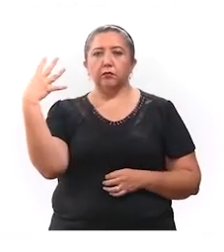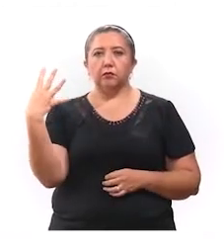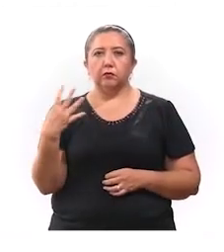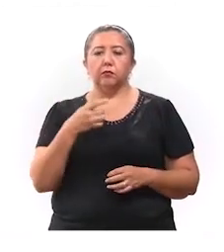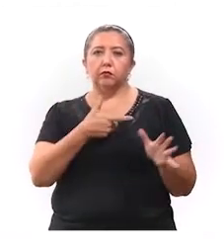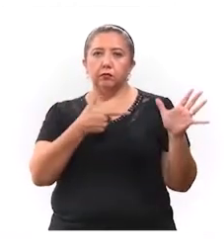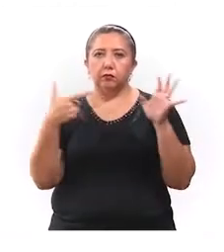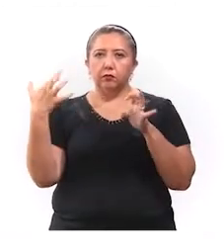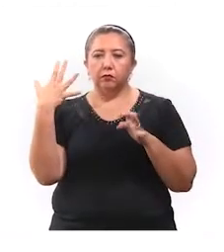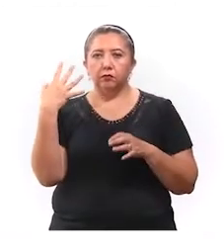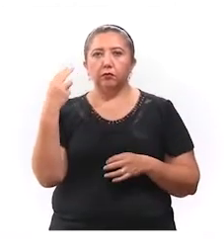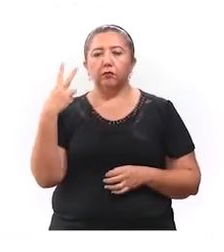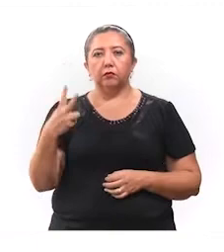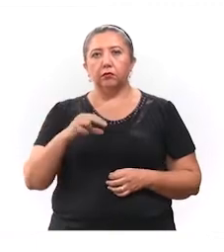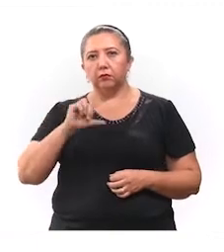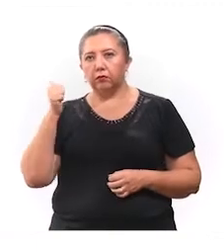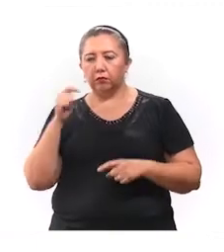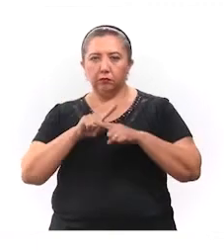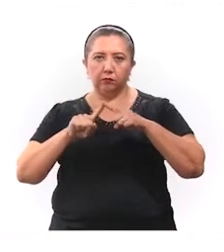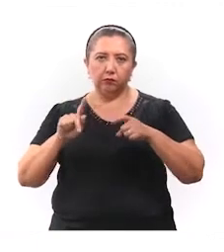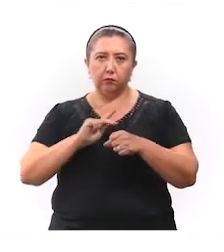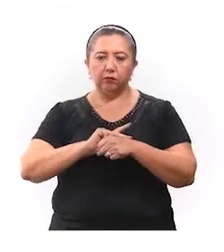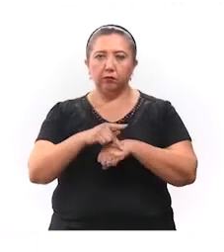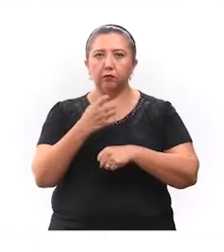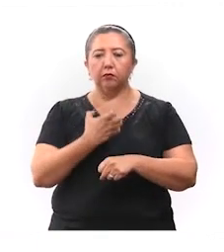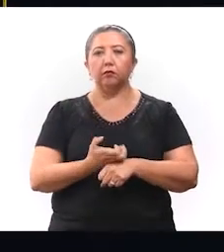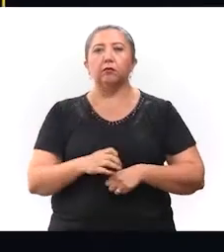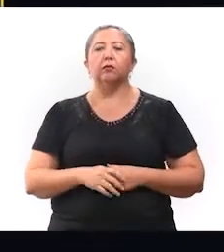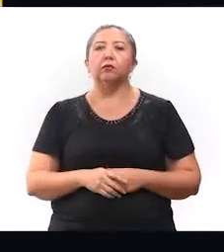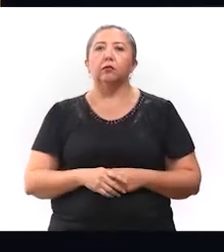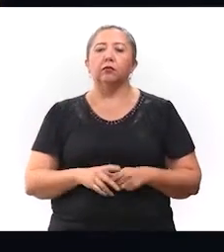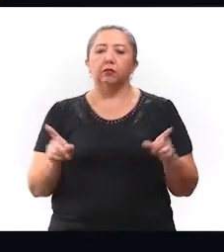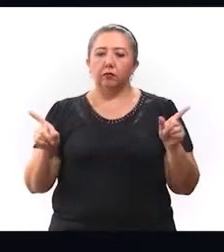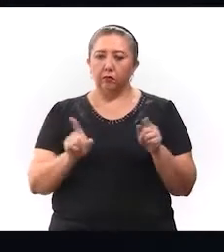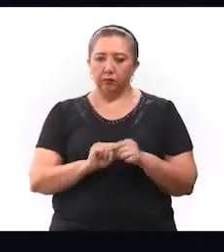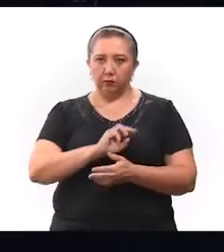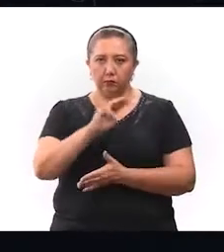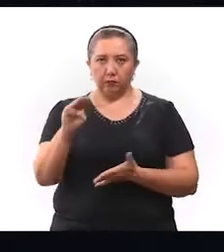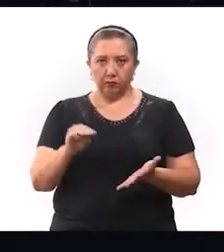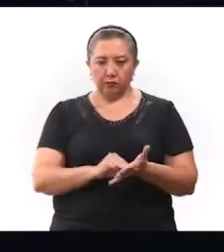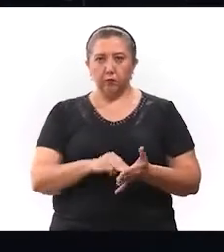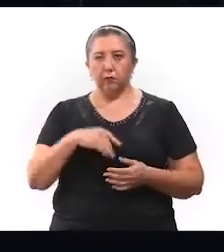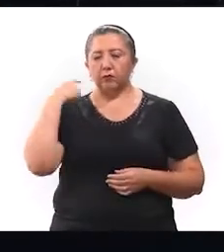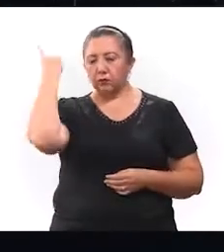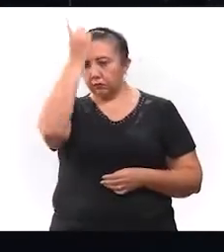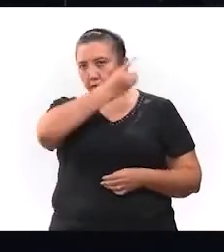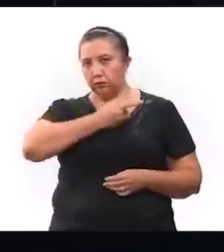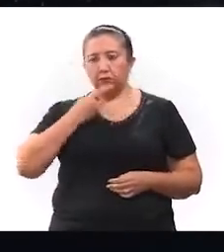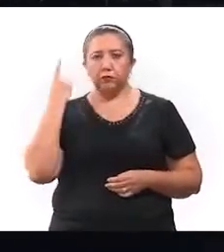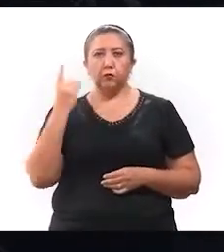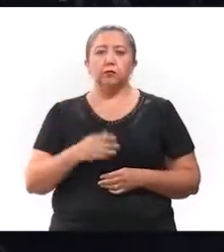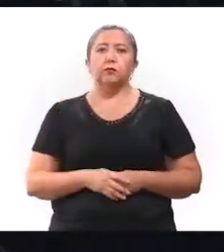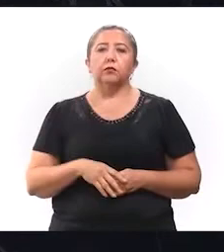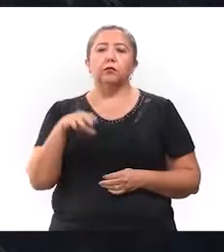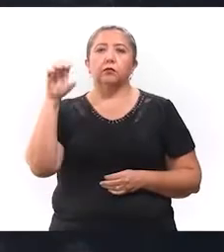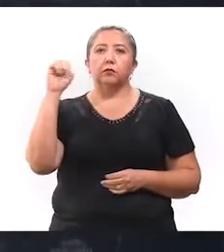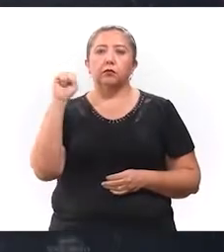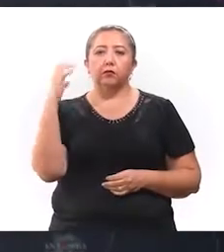positivos, 752 son de otro país u otro estado. Específicamente, en Mérida se han diagnosticado